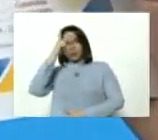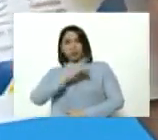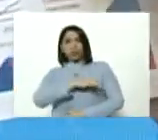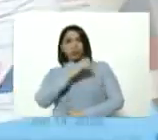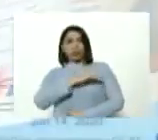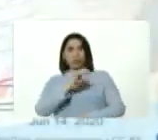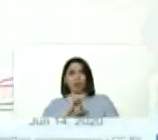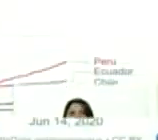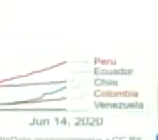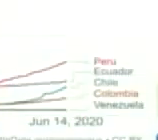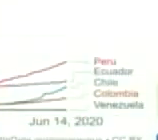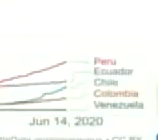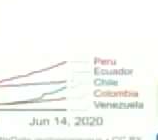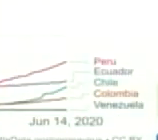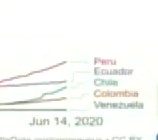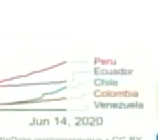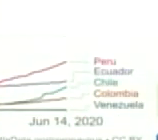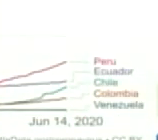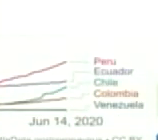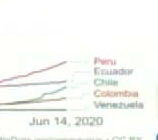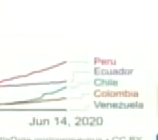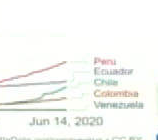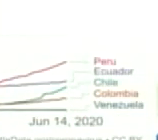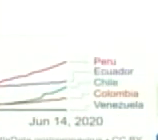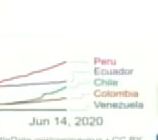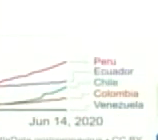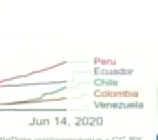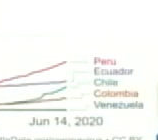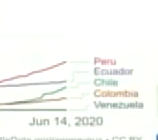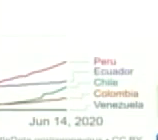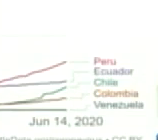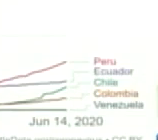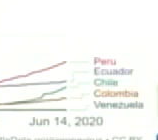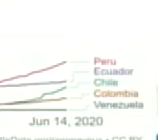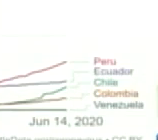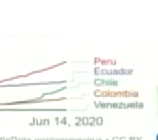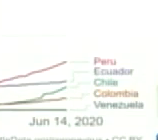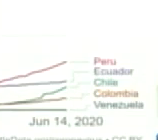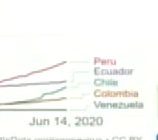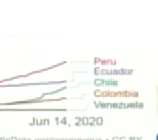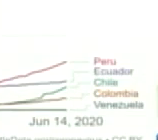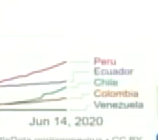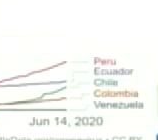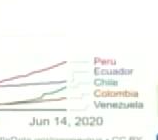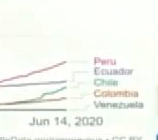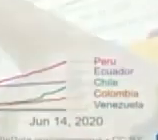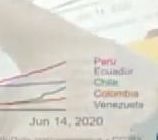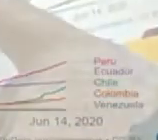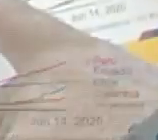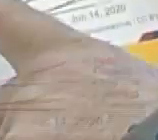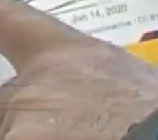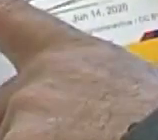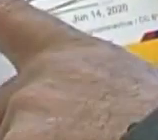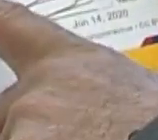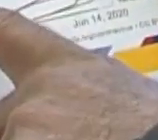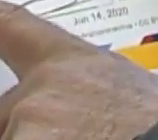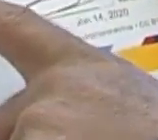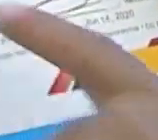suman el 97% de todas las muertes. Venezuela corresponde al